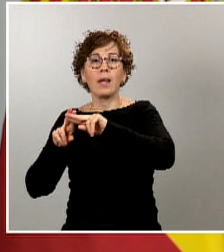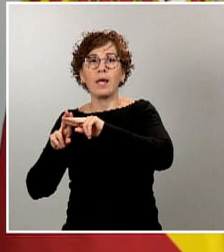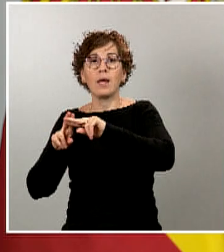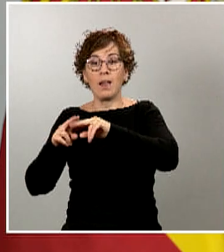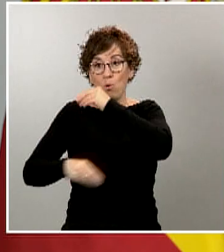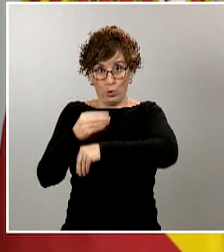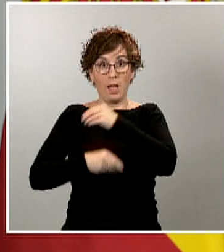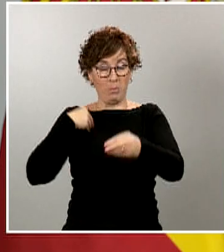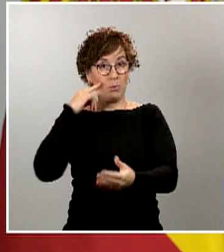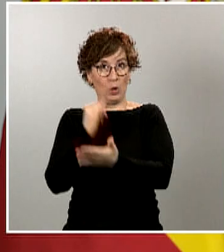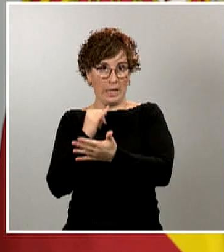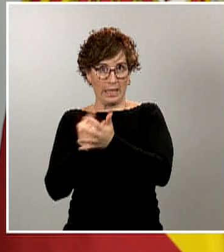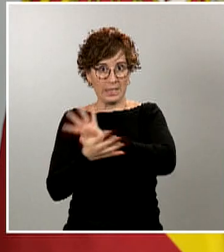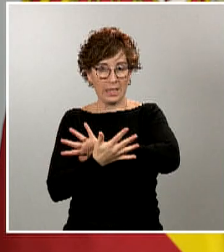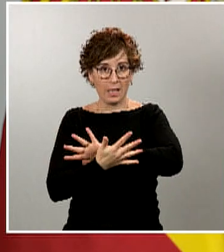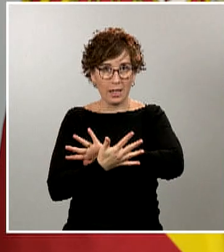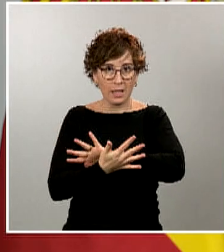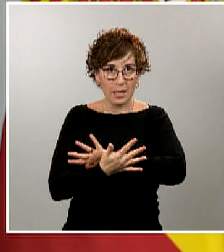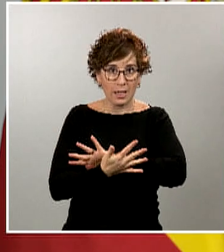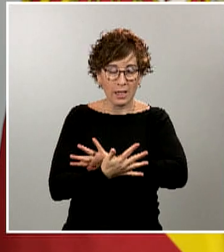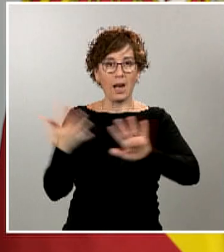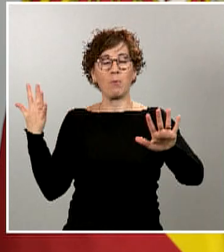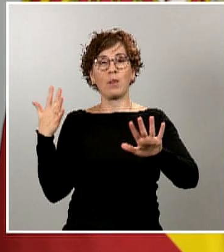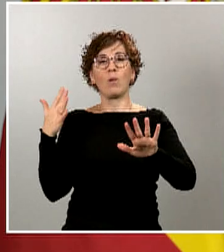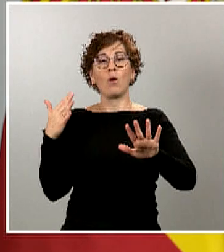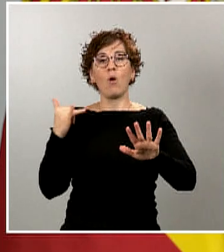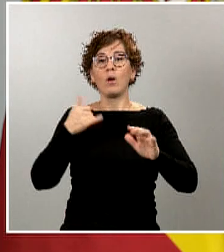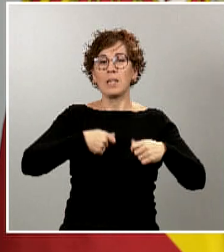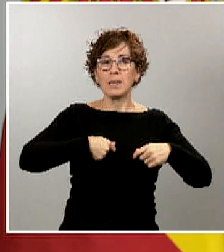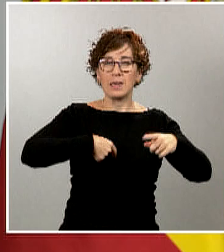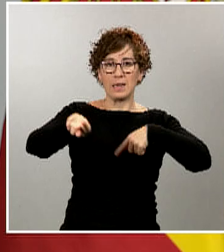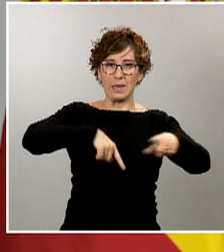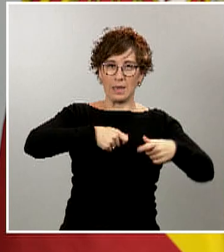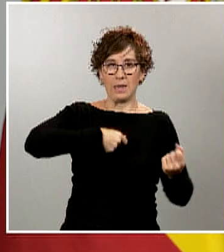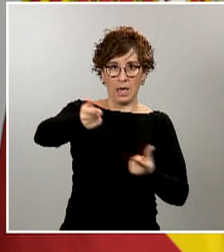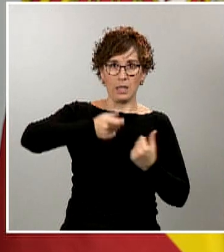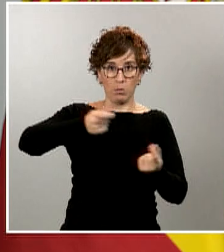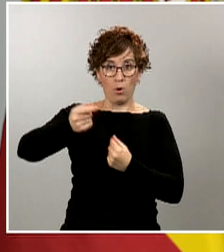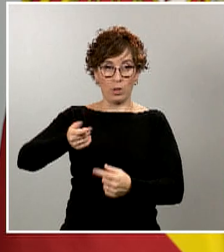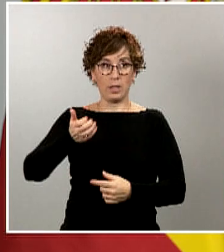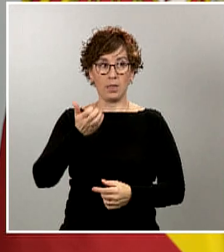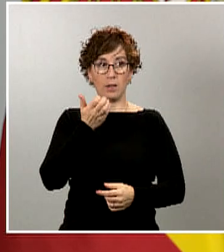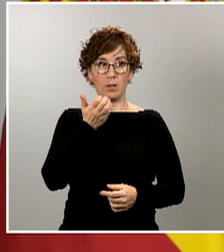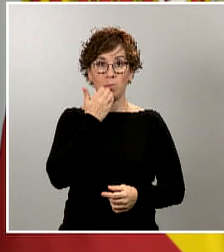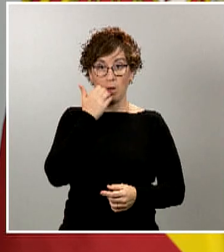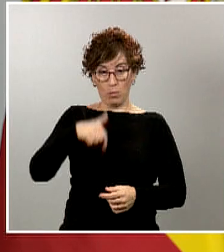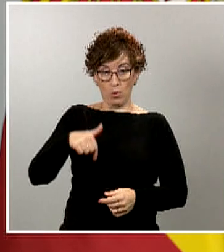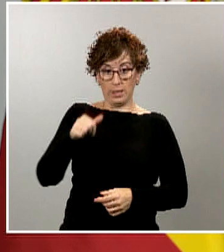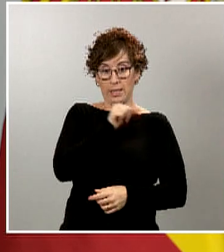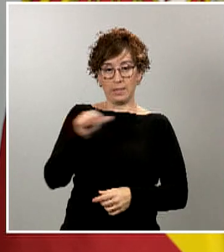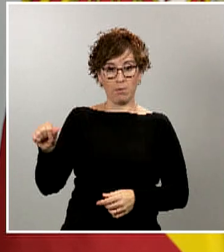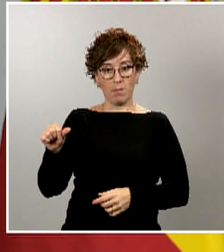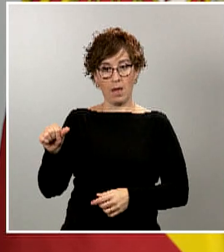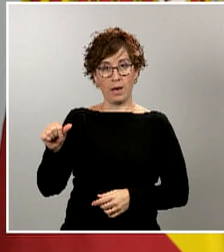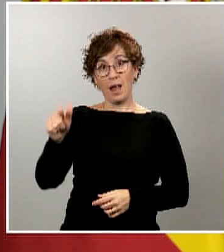También todas aquellas actividades de transporte que puedan ser necesarios. Esta misma semana hemos estado en Alemania trayendo